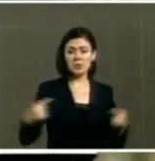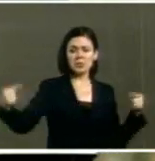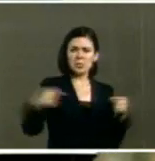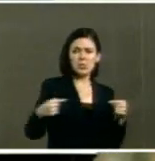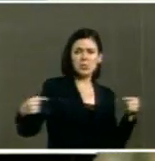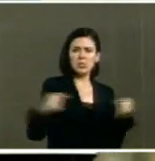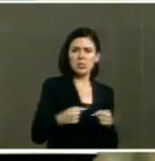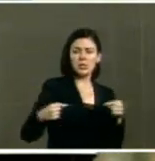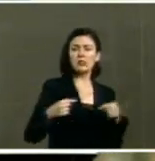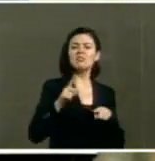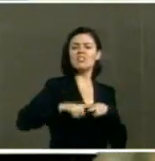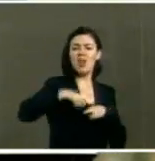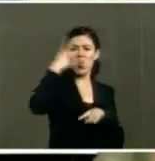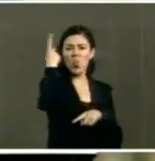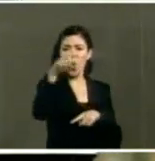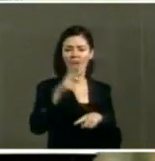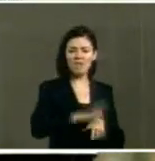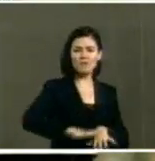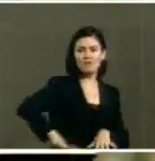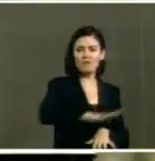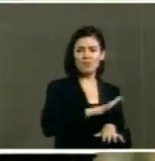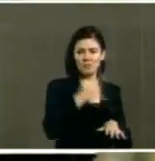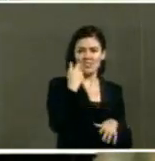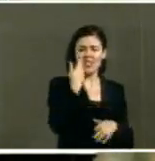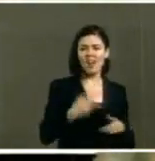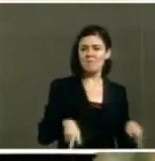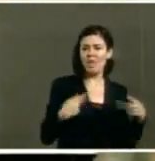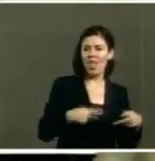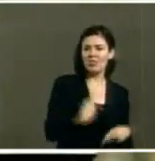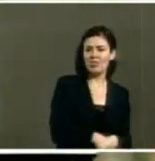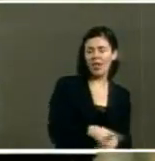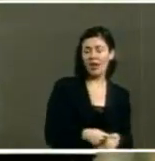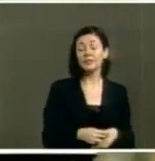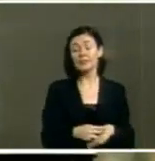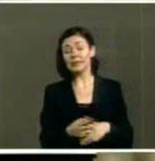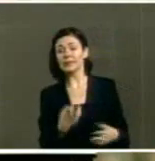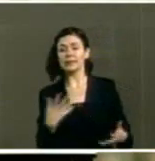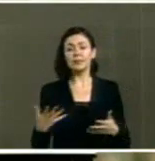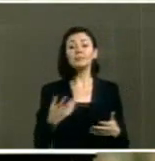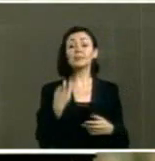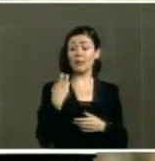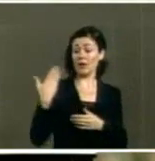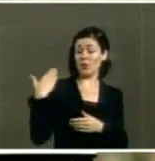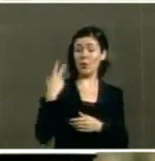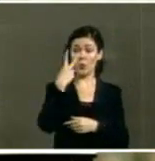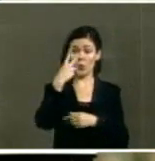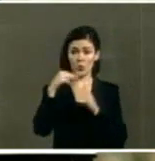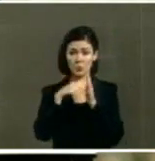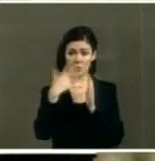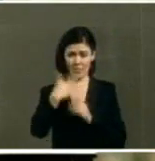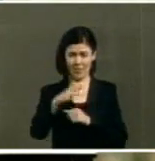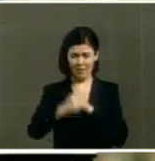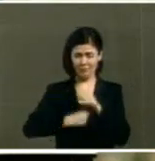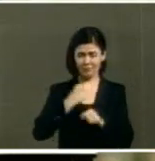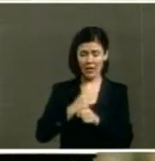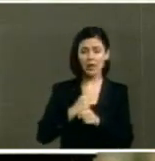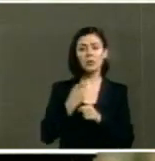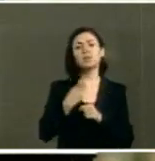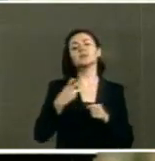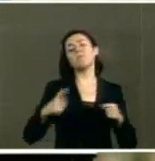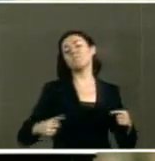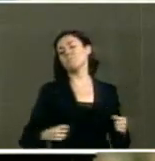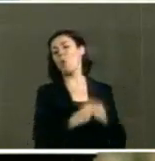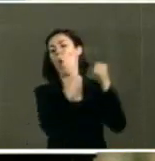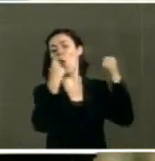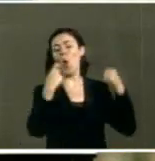agravó recientemente, concretamente el año pasado, porque en 2010 hubo una ruptura entre el cártel del Golfo y el de los